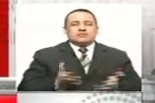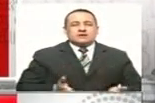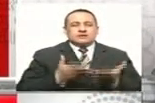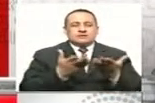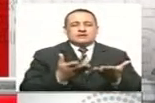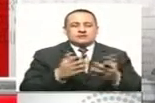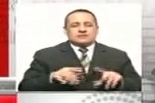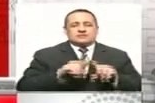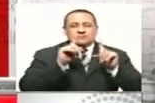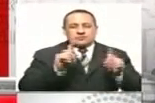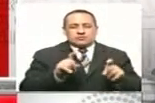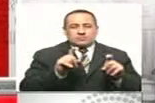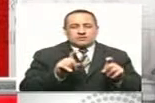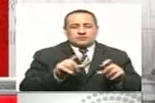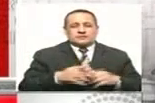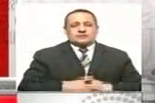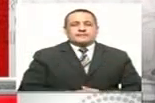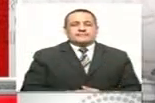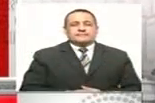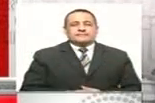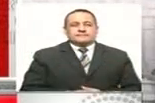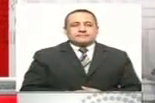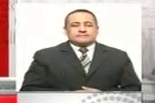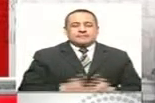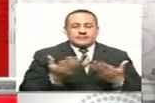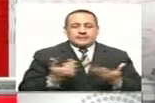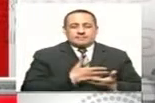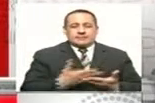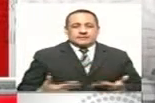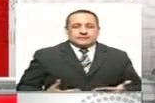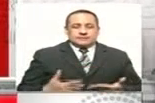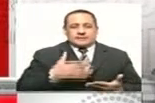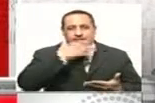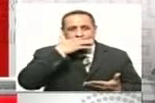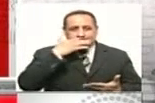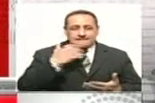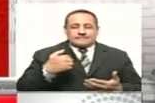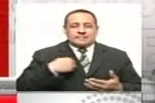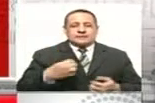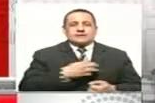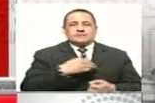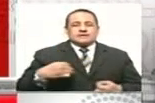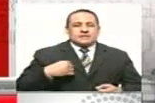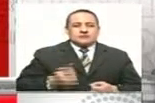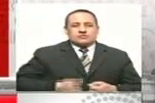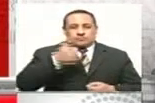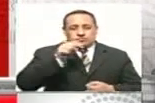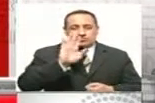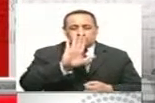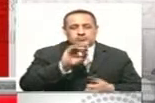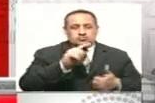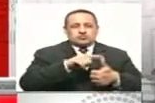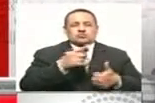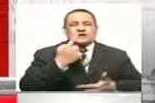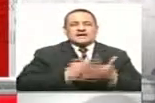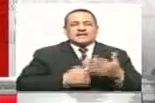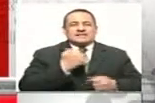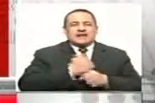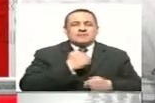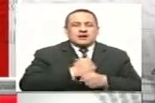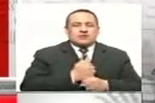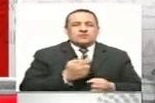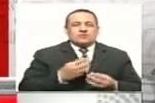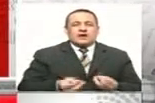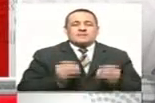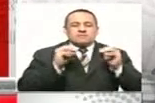le planteo las siguientes preguntas, presidente. Desde la presidencia del Consejo de Ministros, ¿qué acciones se